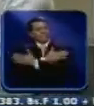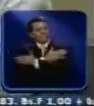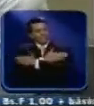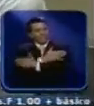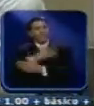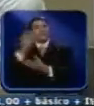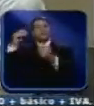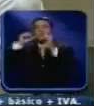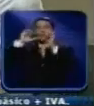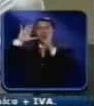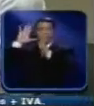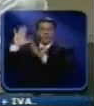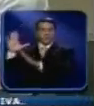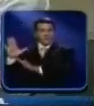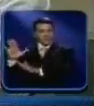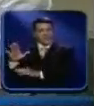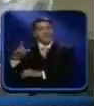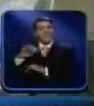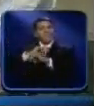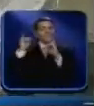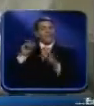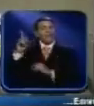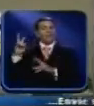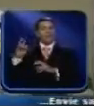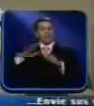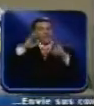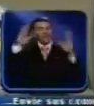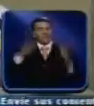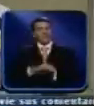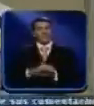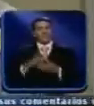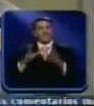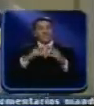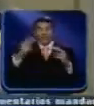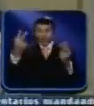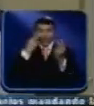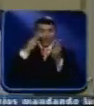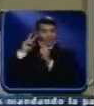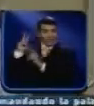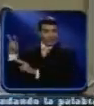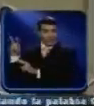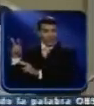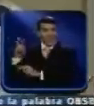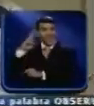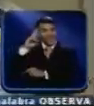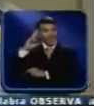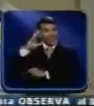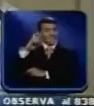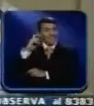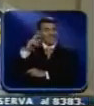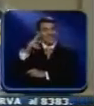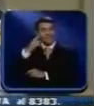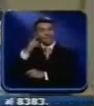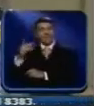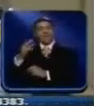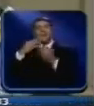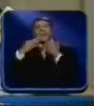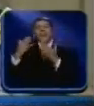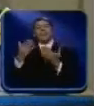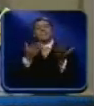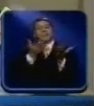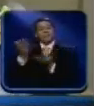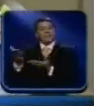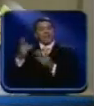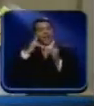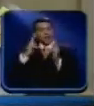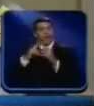muchas bendiciones y felicidades para este nuevo hogar. A todos los que nos están viendo, por RCTV y dice lo siguiente: gracias por venir a